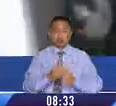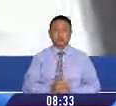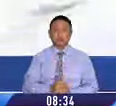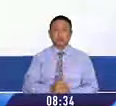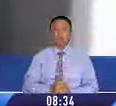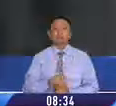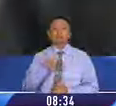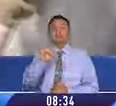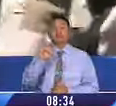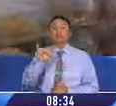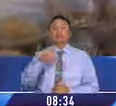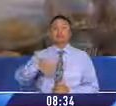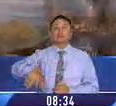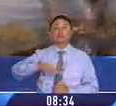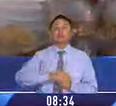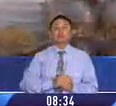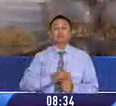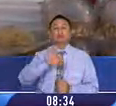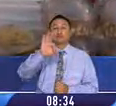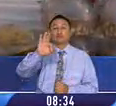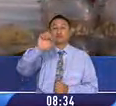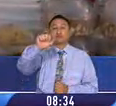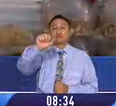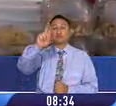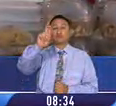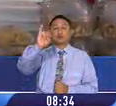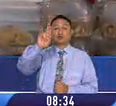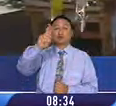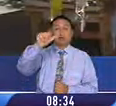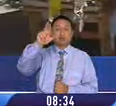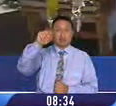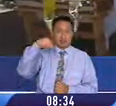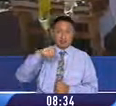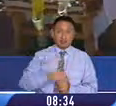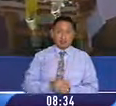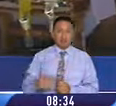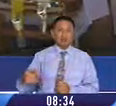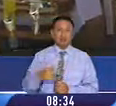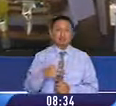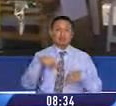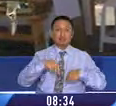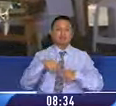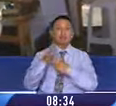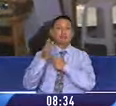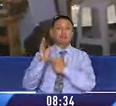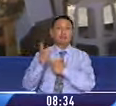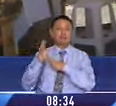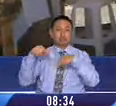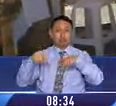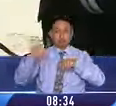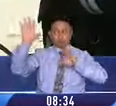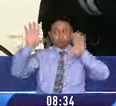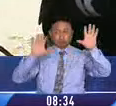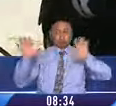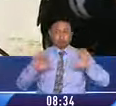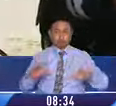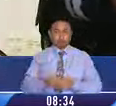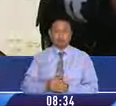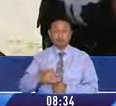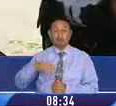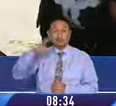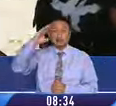de semana, en el sector de la ferroviaria al sur de la capital, se realizó una feria en la que participaron